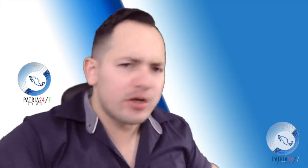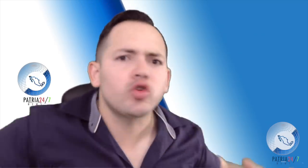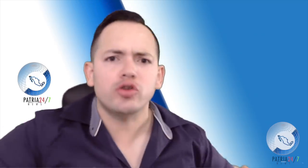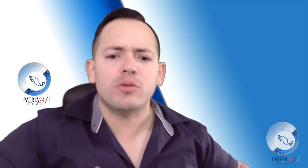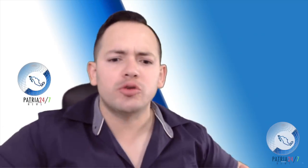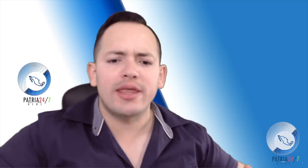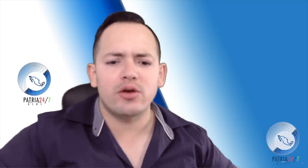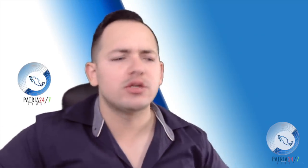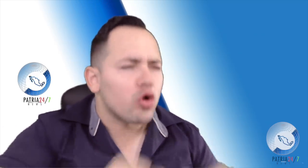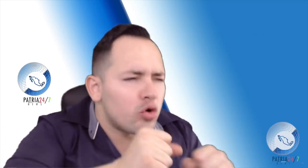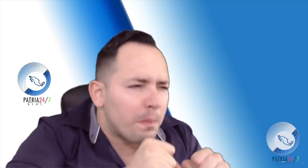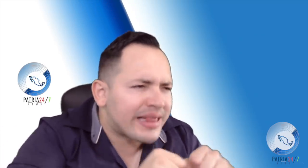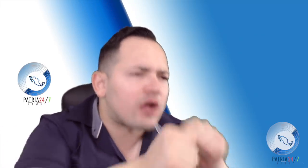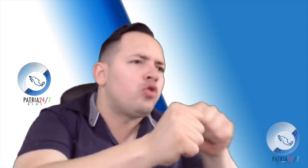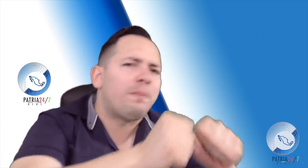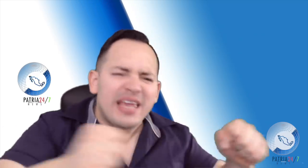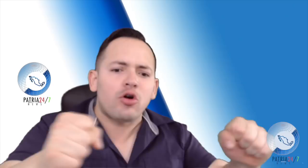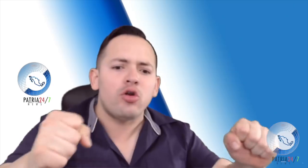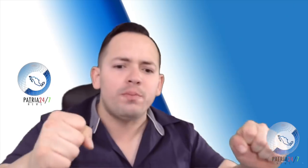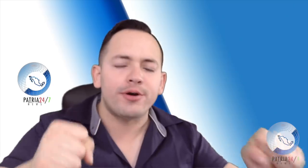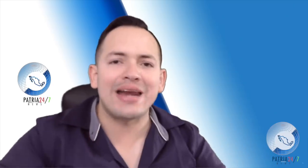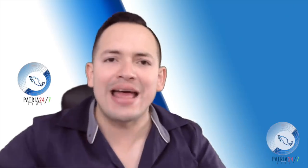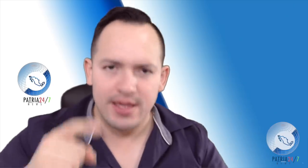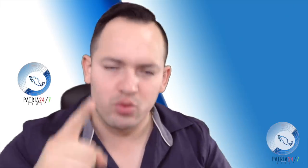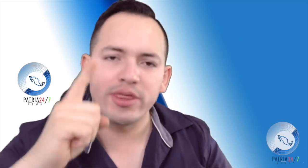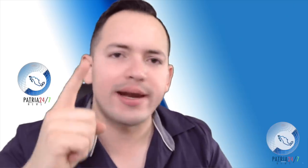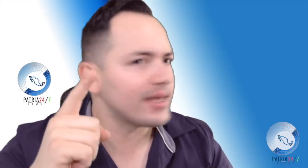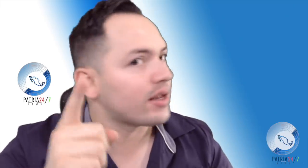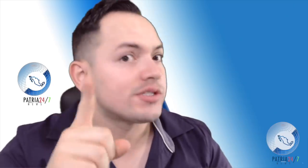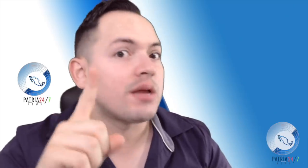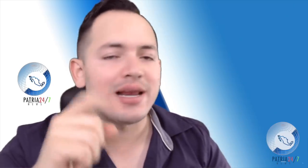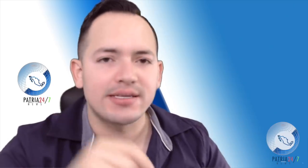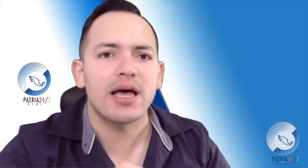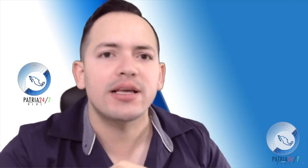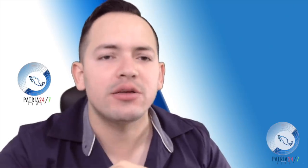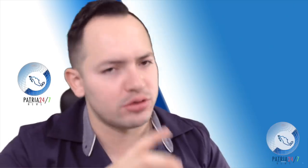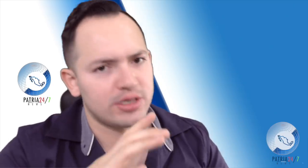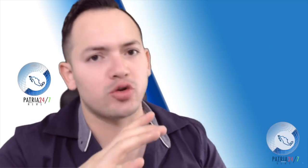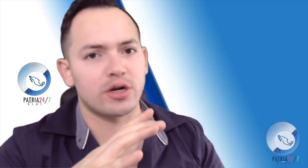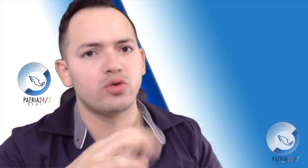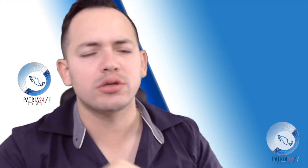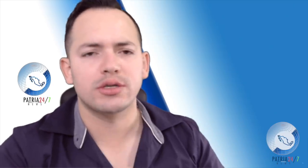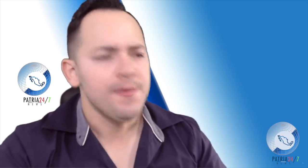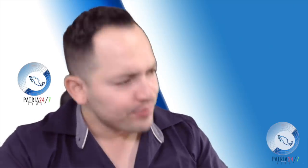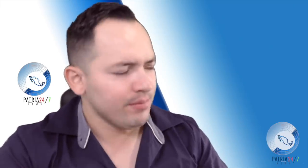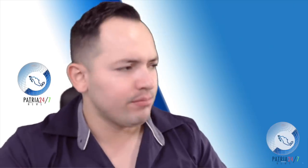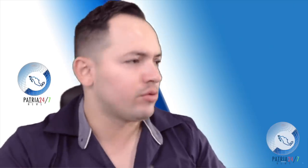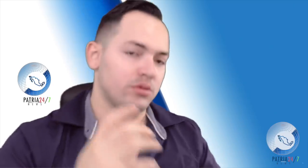labor de nosotros como ciudadanos, con Lupita, con Lupilla y con Luponona, cuidar de que no sean malgastados esos